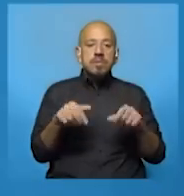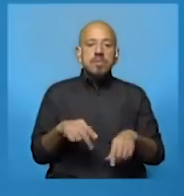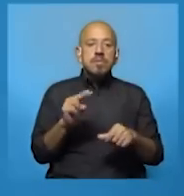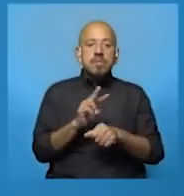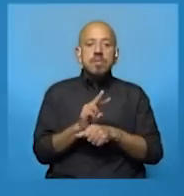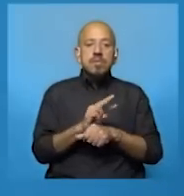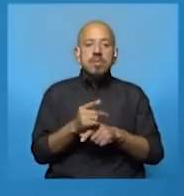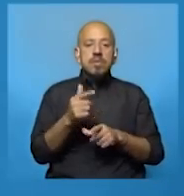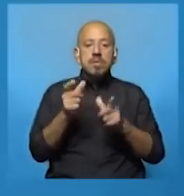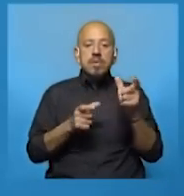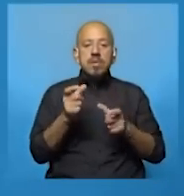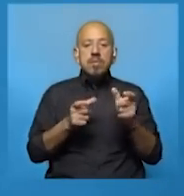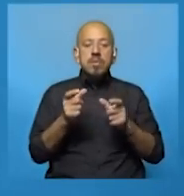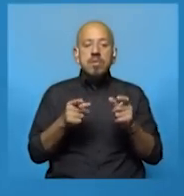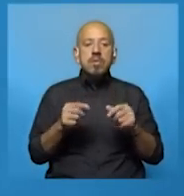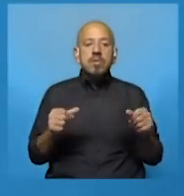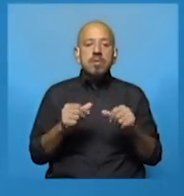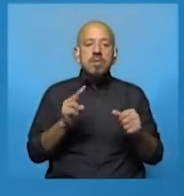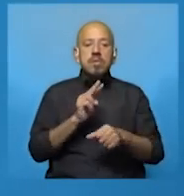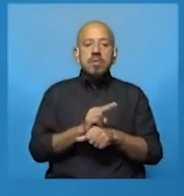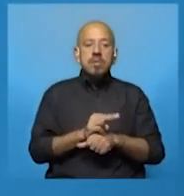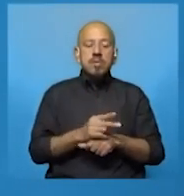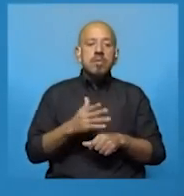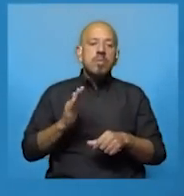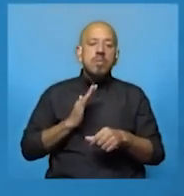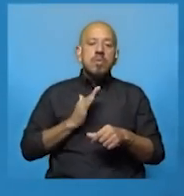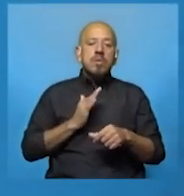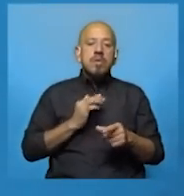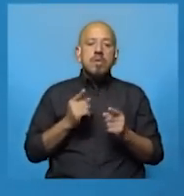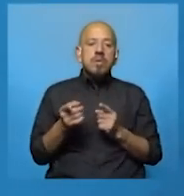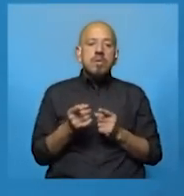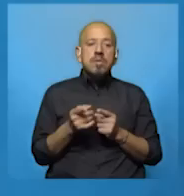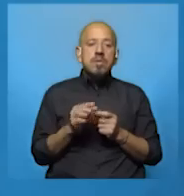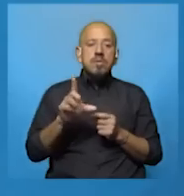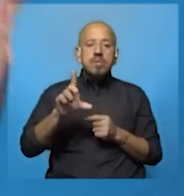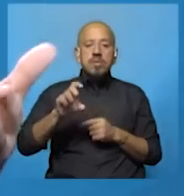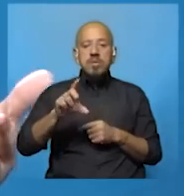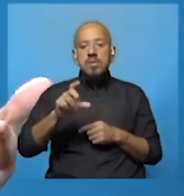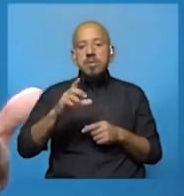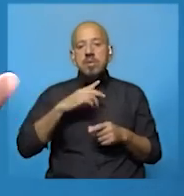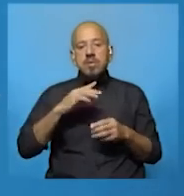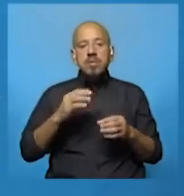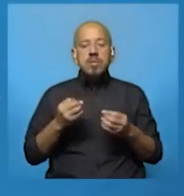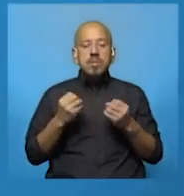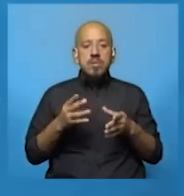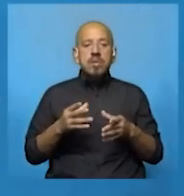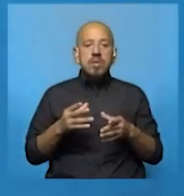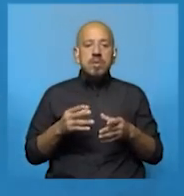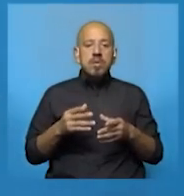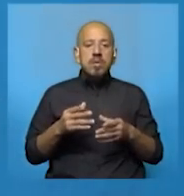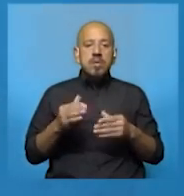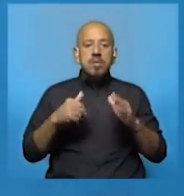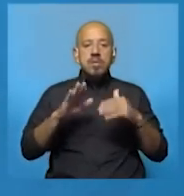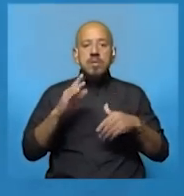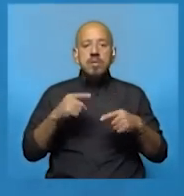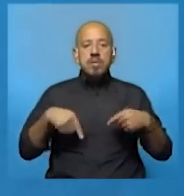las personas que van a hacer las visitas son mujeres en la mayoría de los casos obviamente porque hay la mayor parte digamos de la